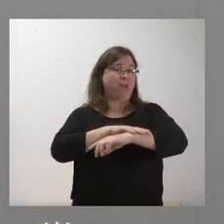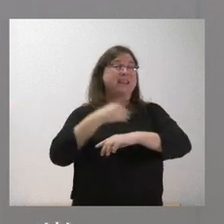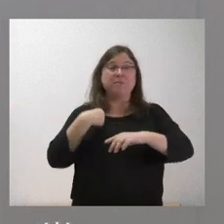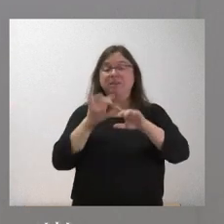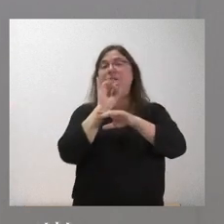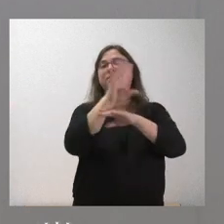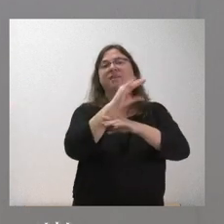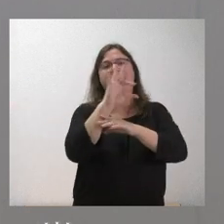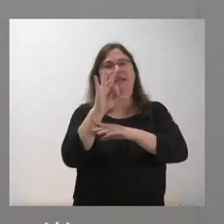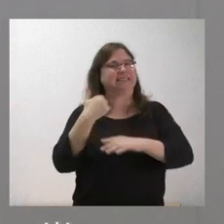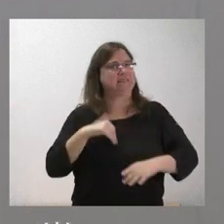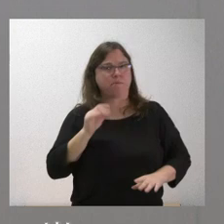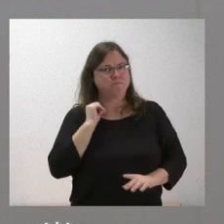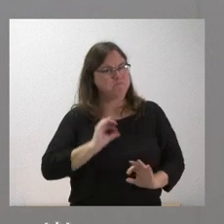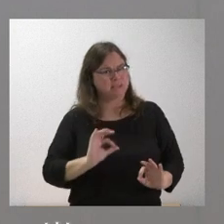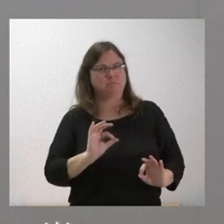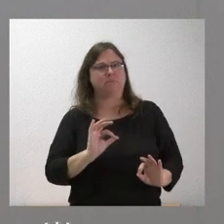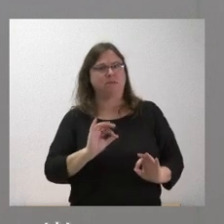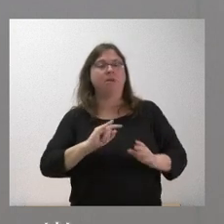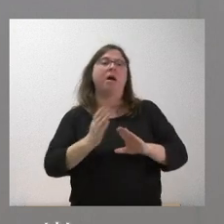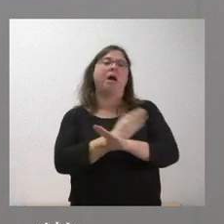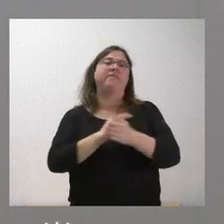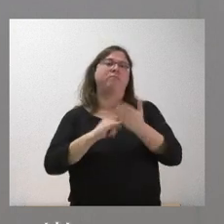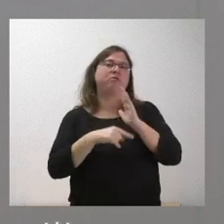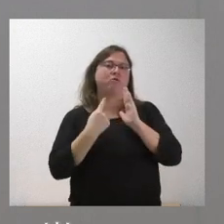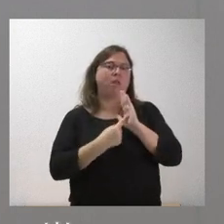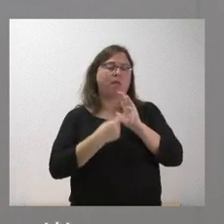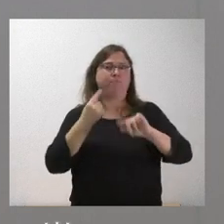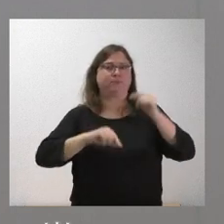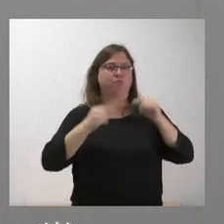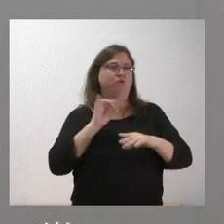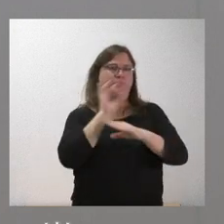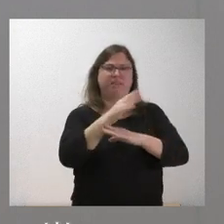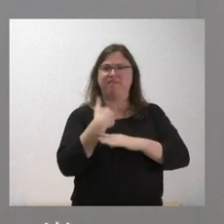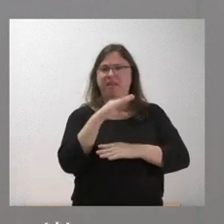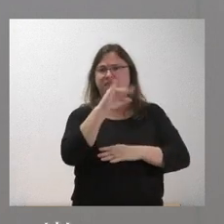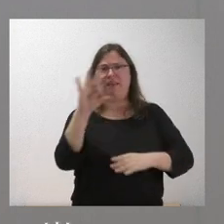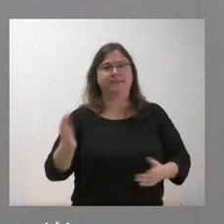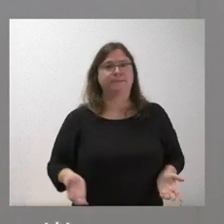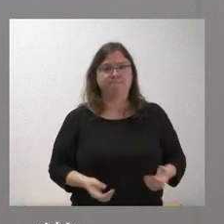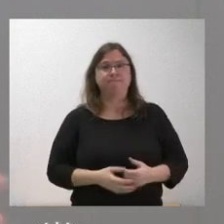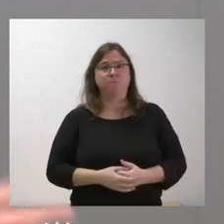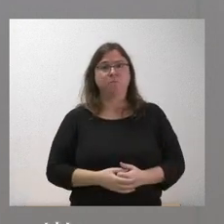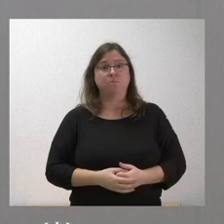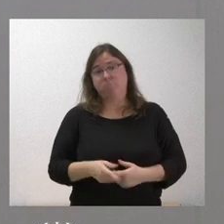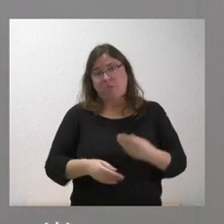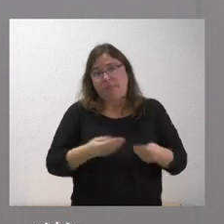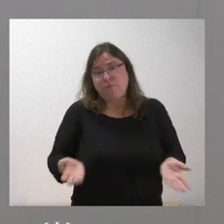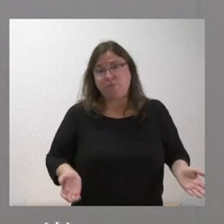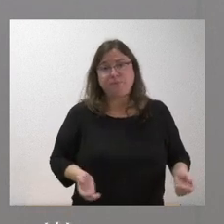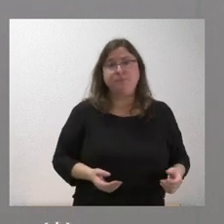ces ya el anteproyecto de esta la ley de medidas presupuestarias Esto es lo que estamos